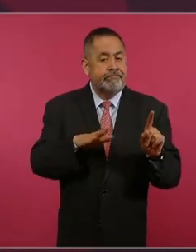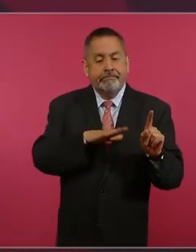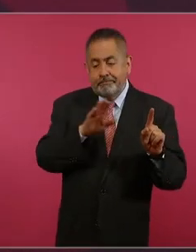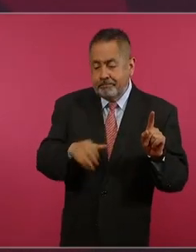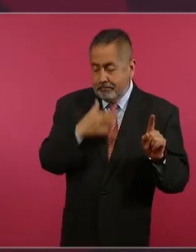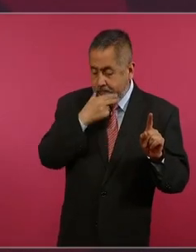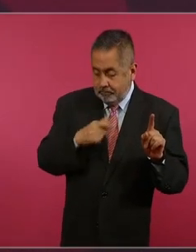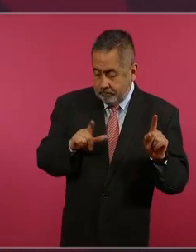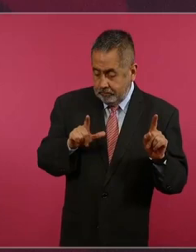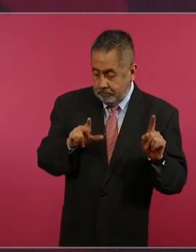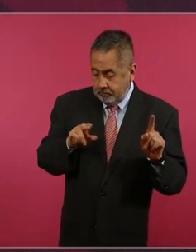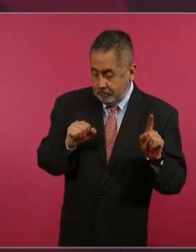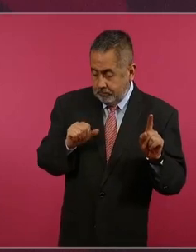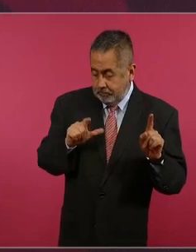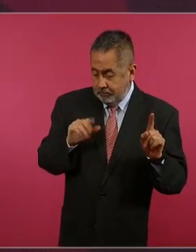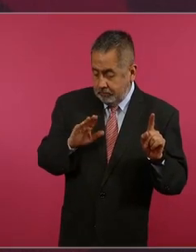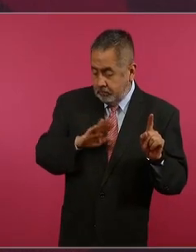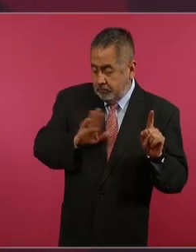Lucas Alamán